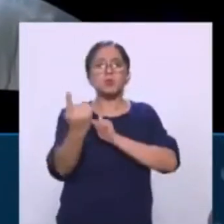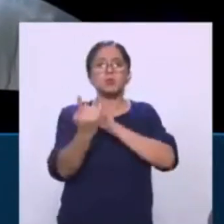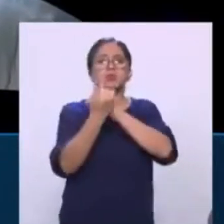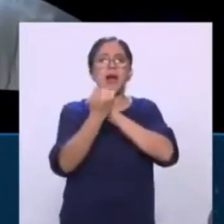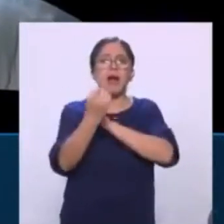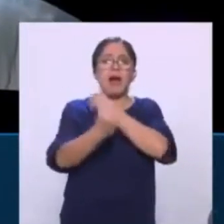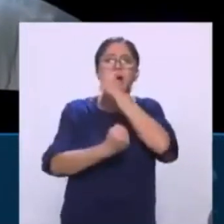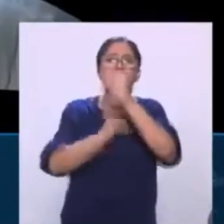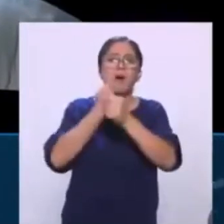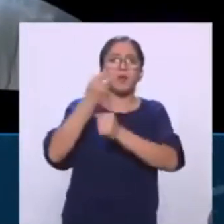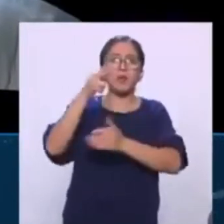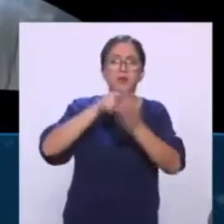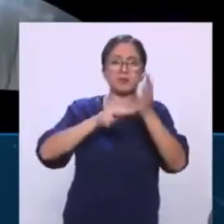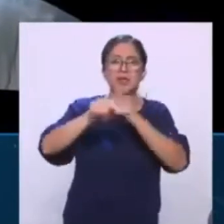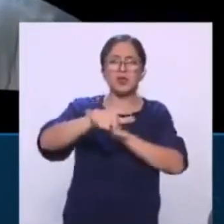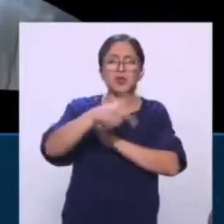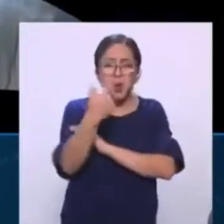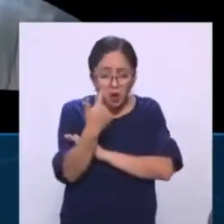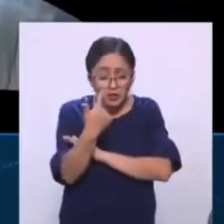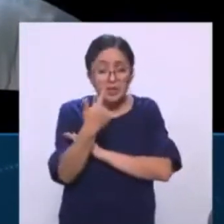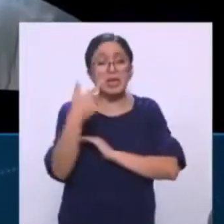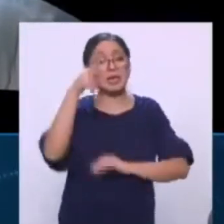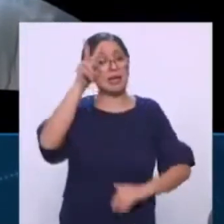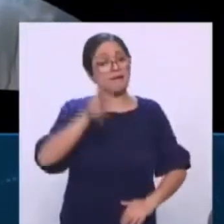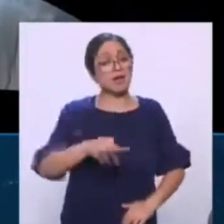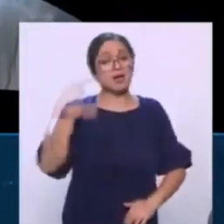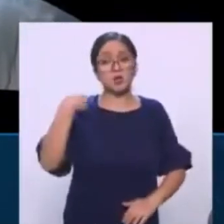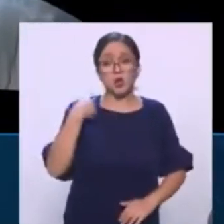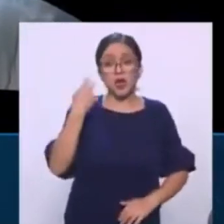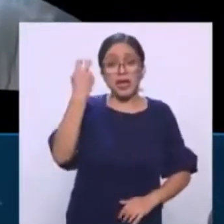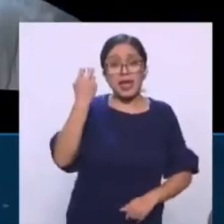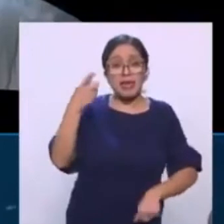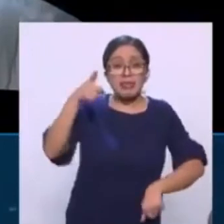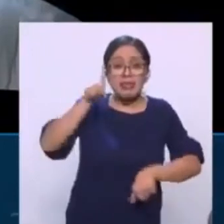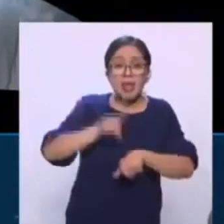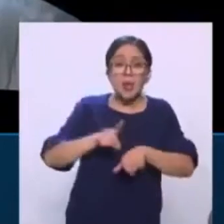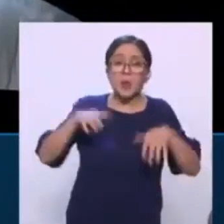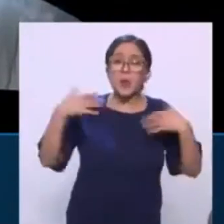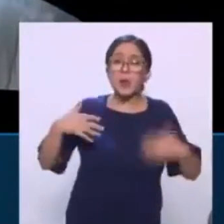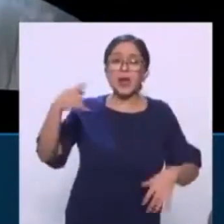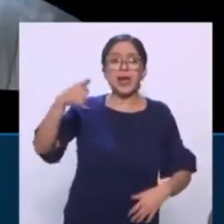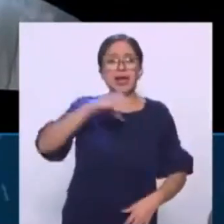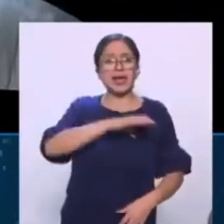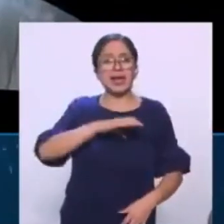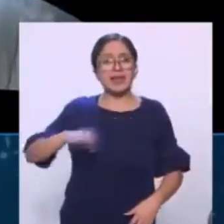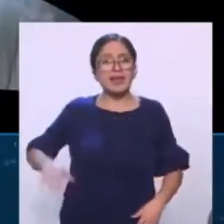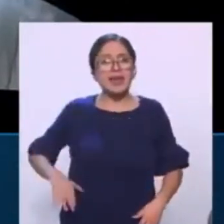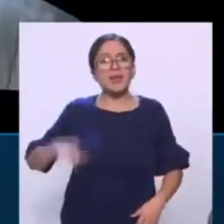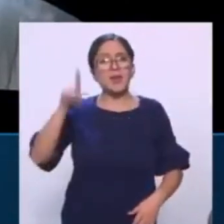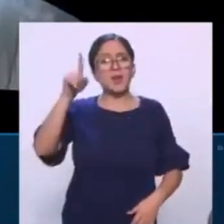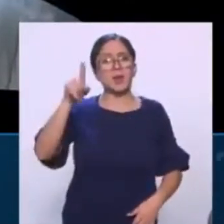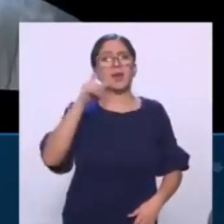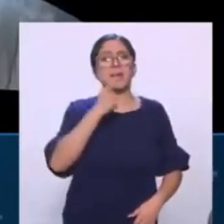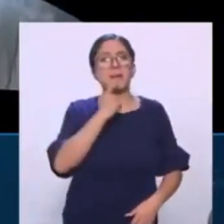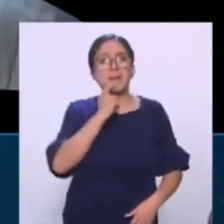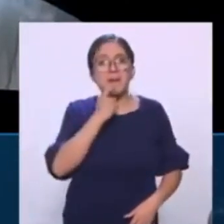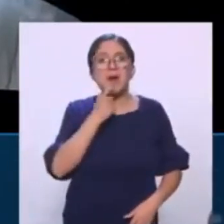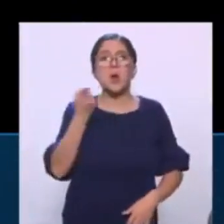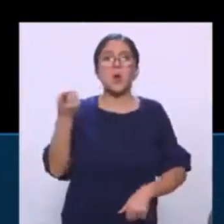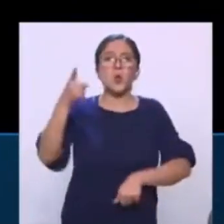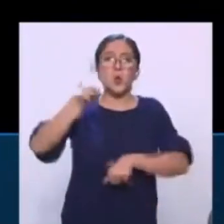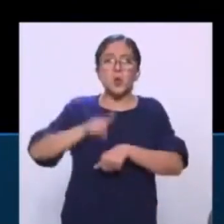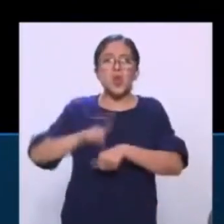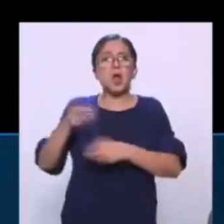yo he mencionado en alguna ocasión que yo tuve el honor de acompañar al entonces candidato López Obrador a un encuentro con el